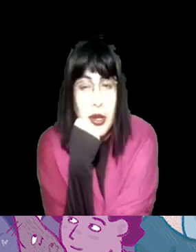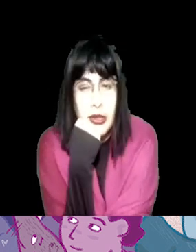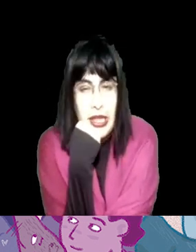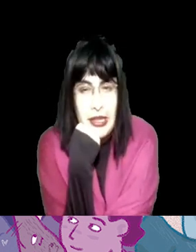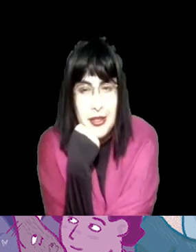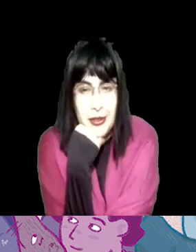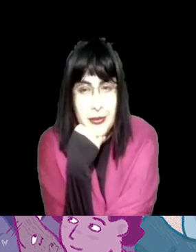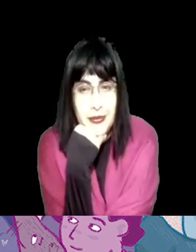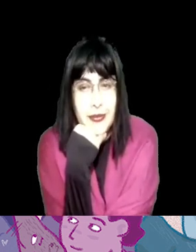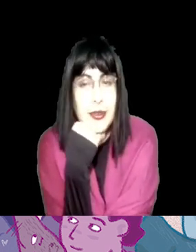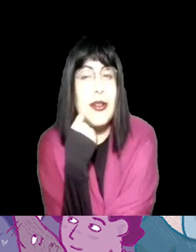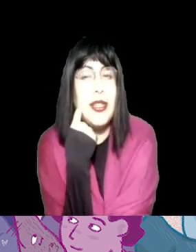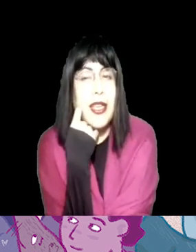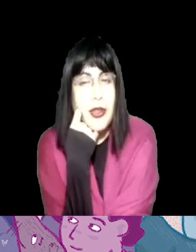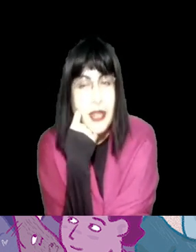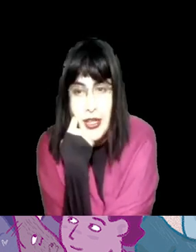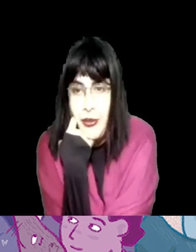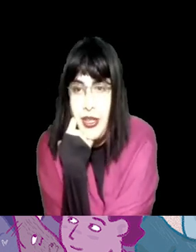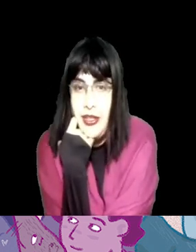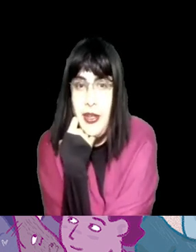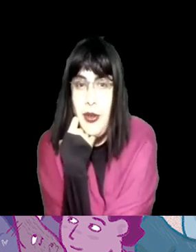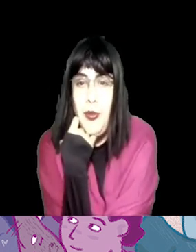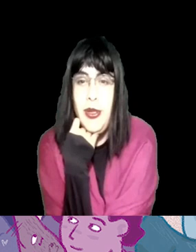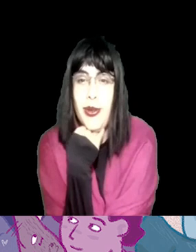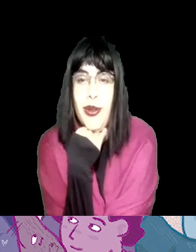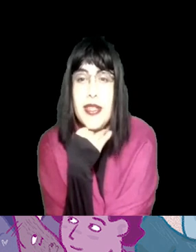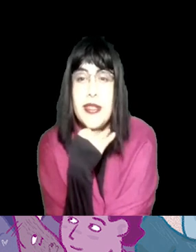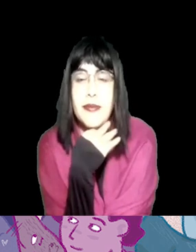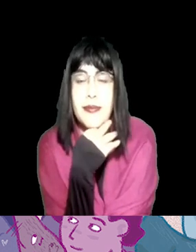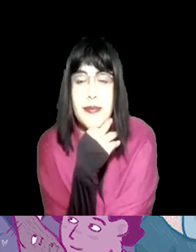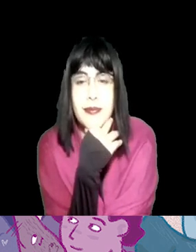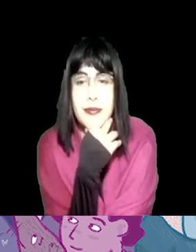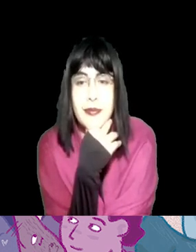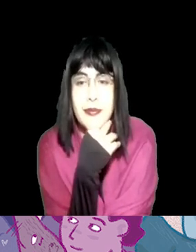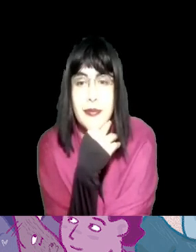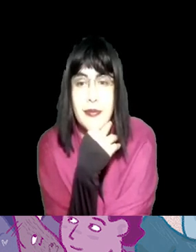hablar de algunas unidades, ¿cierto? ¿Qué nos tienes que contar de las unidades que no hemos mencionado todavía?